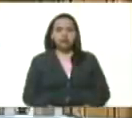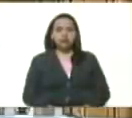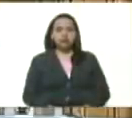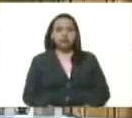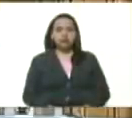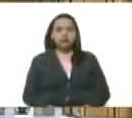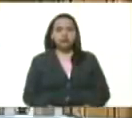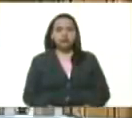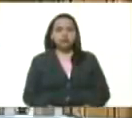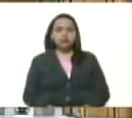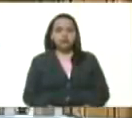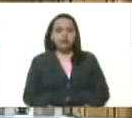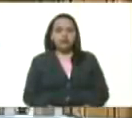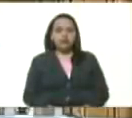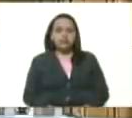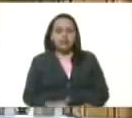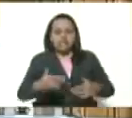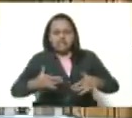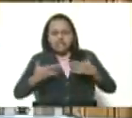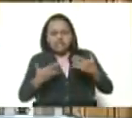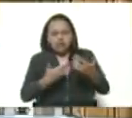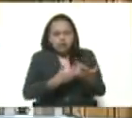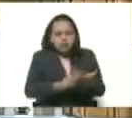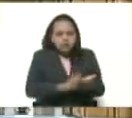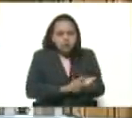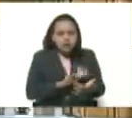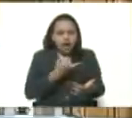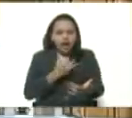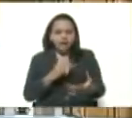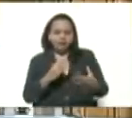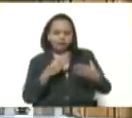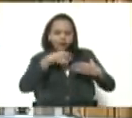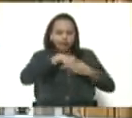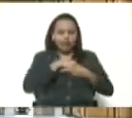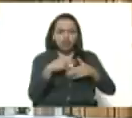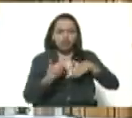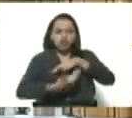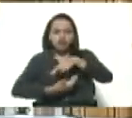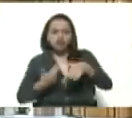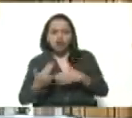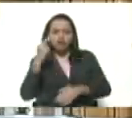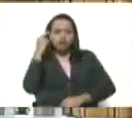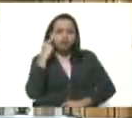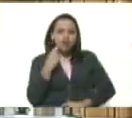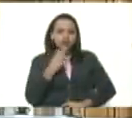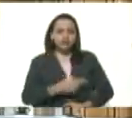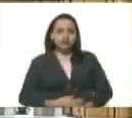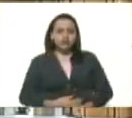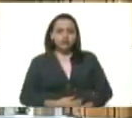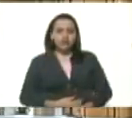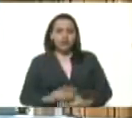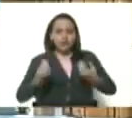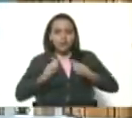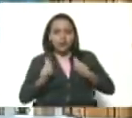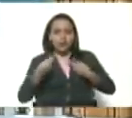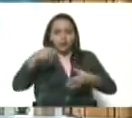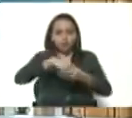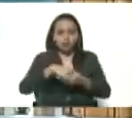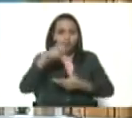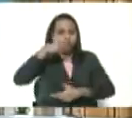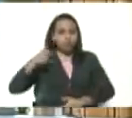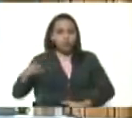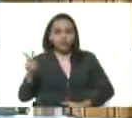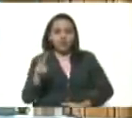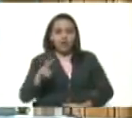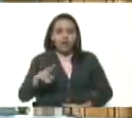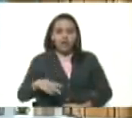Esa vena rebelde, revolucionaria, bolivariana, viva en el pueblo venezolano, nos hacía